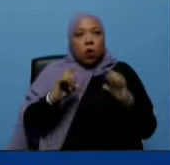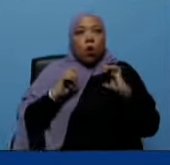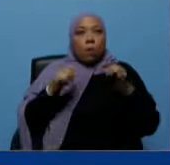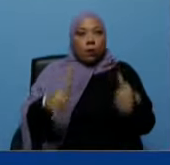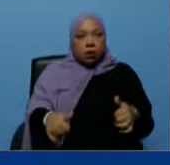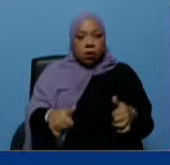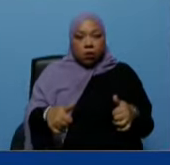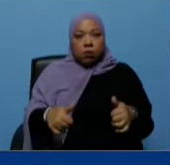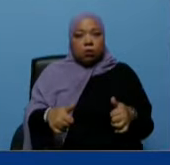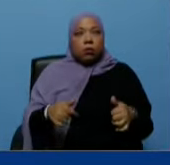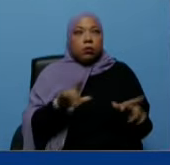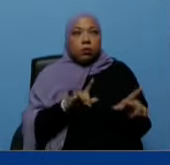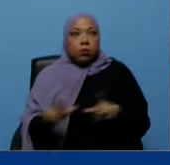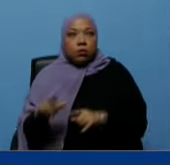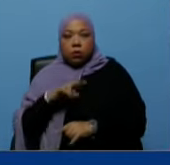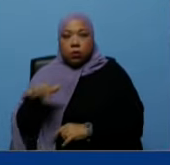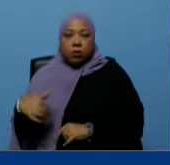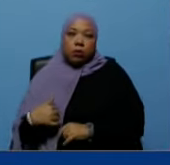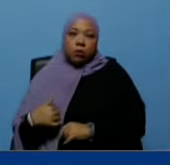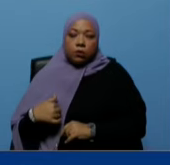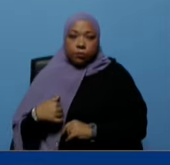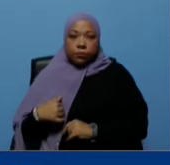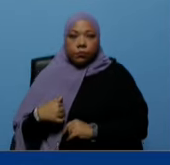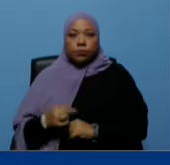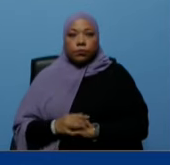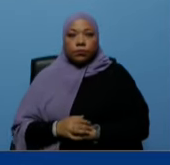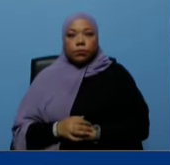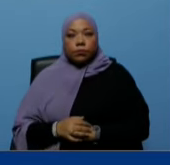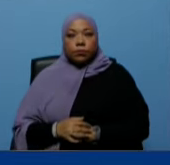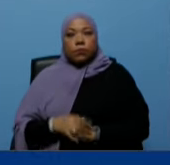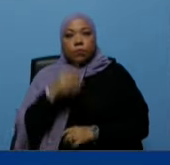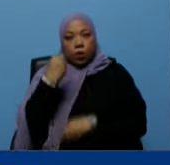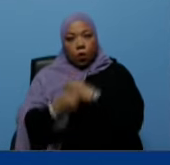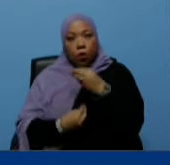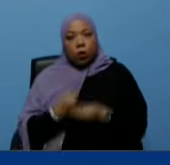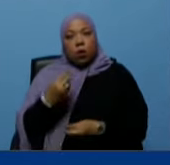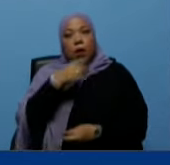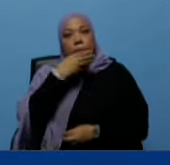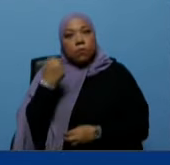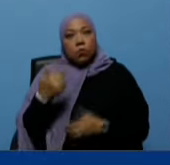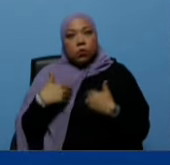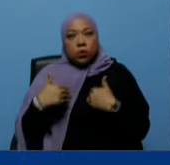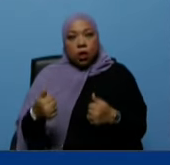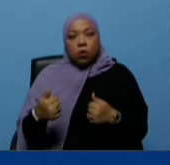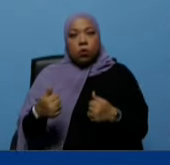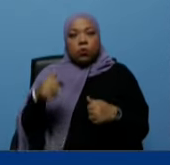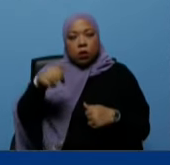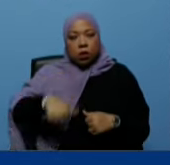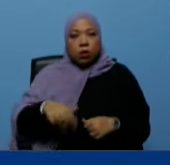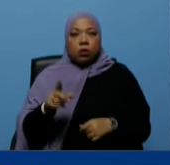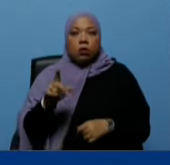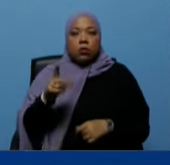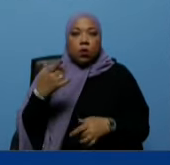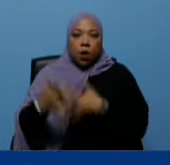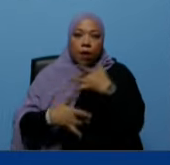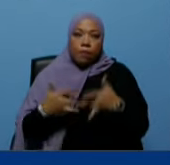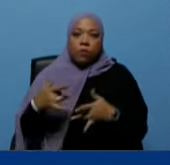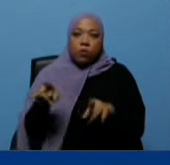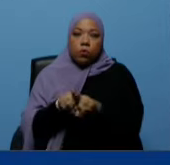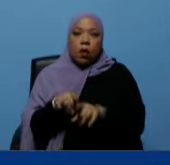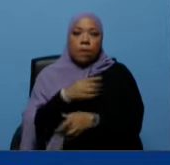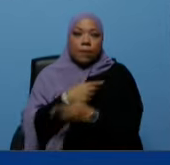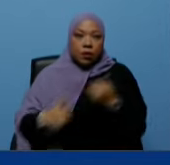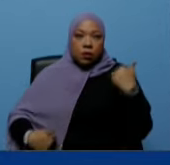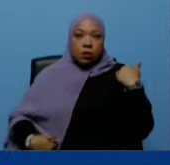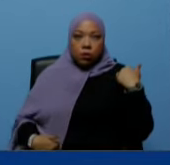principio para nosotros generar mejor salud bucal aquí. Cabe destacar, presidente,